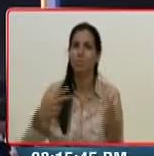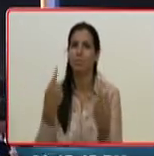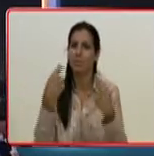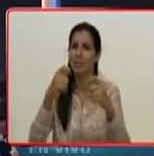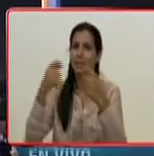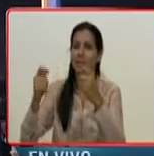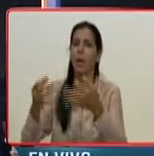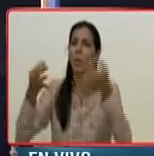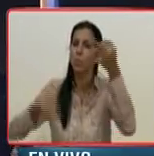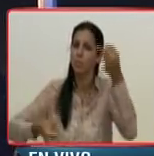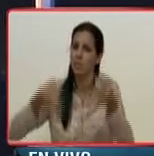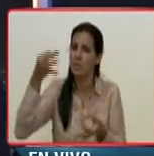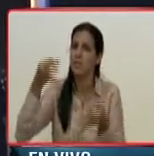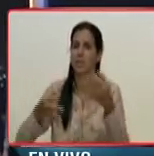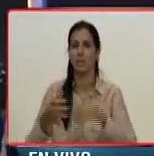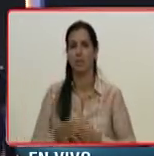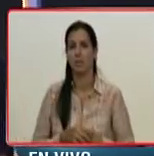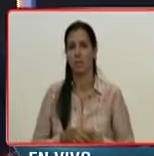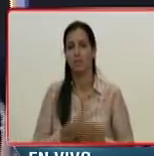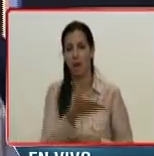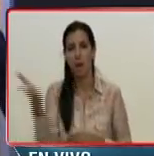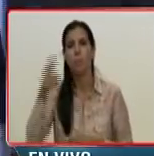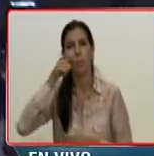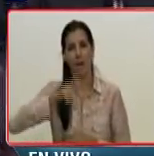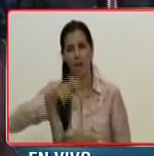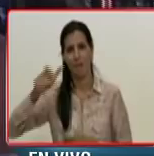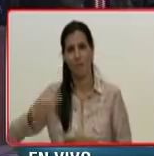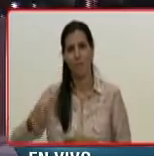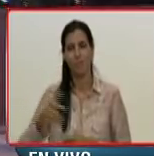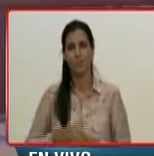justicia con nuestro pueblo.